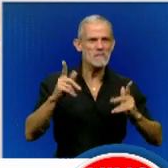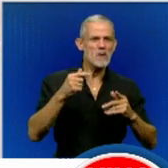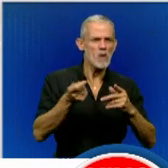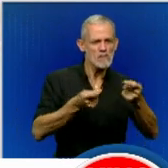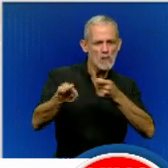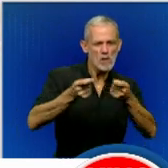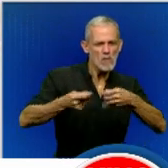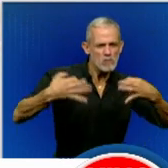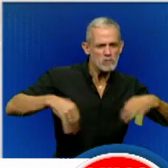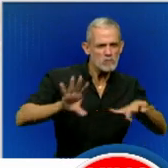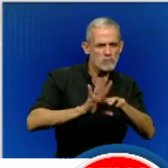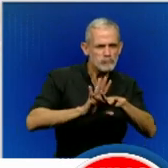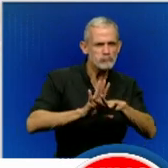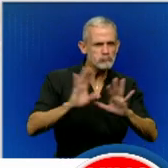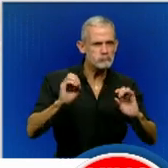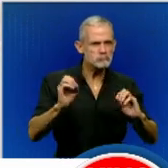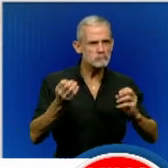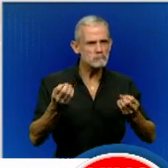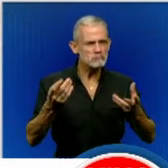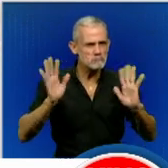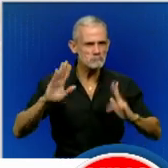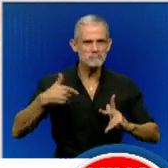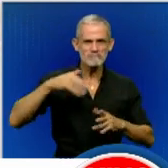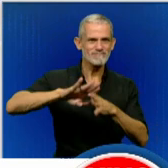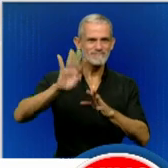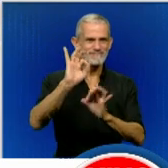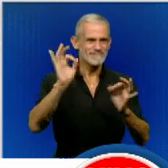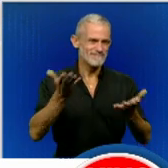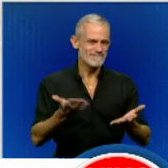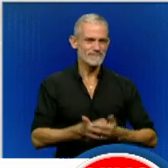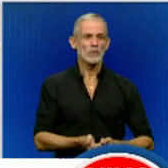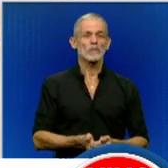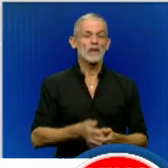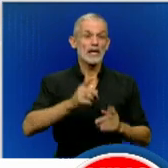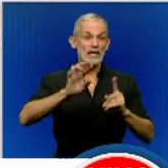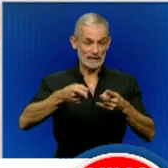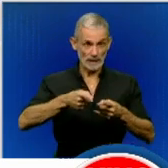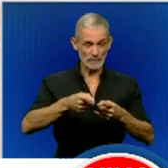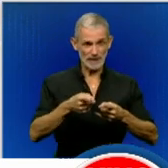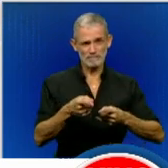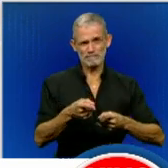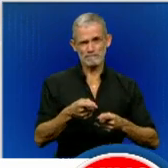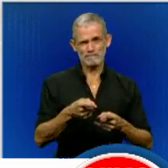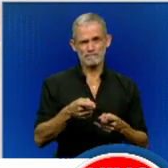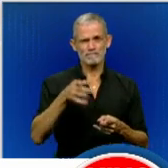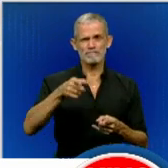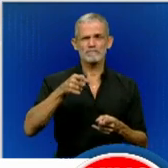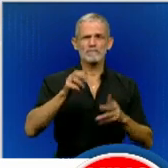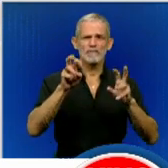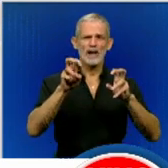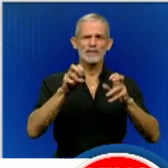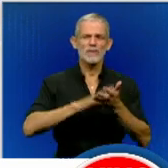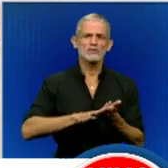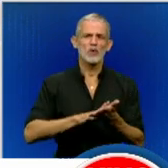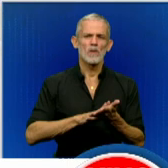y sana administración y creo que también este es todo